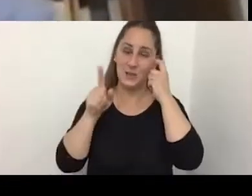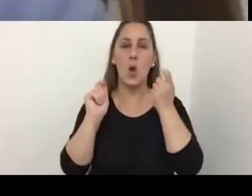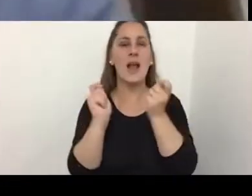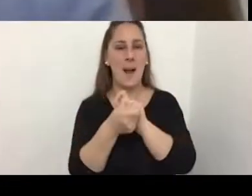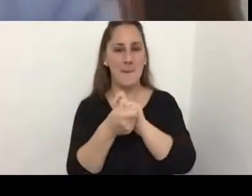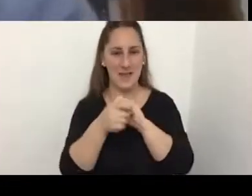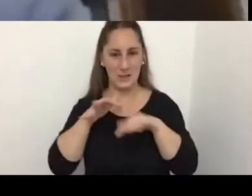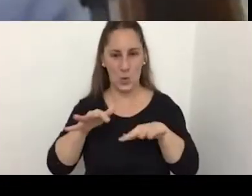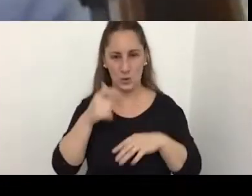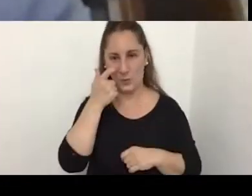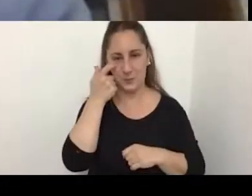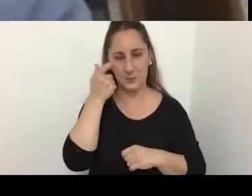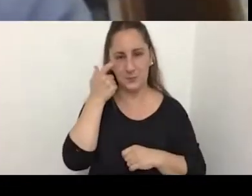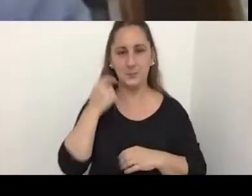Entonces,